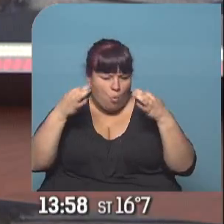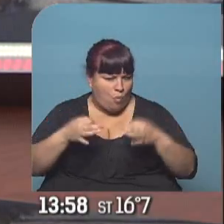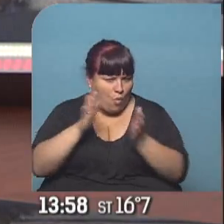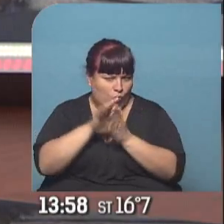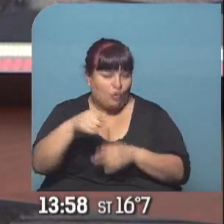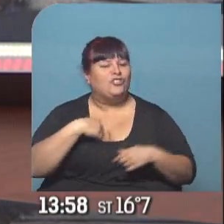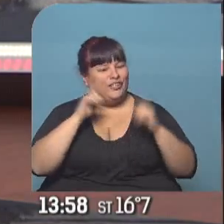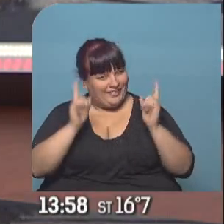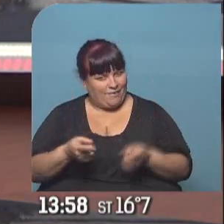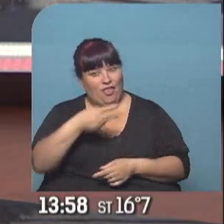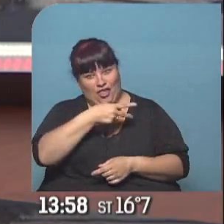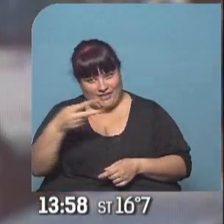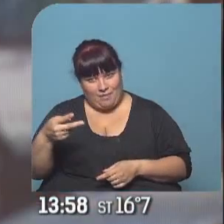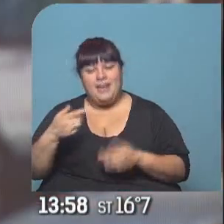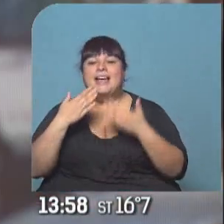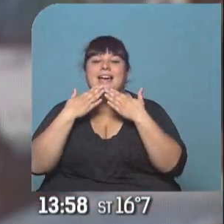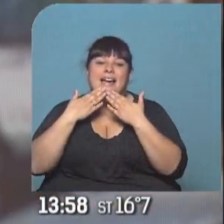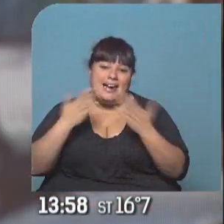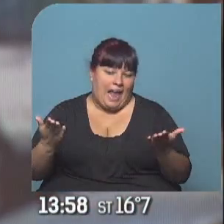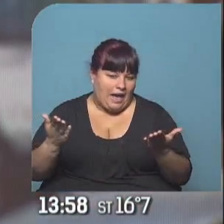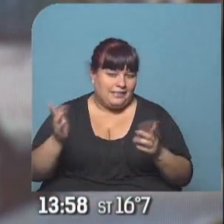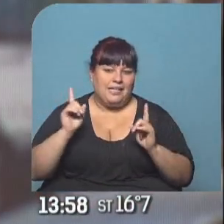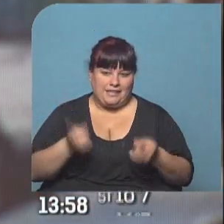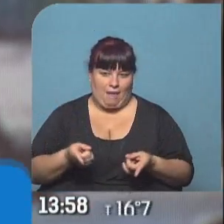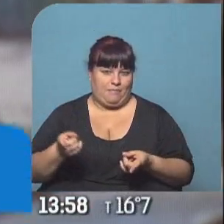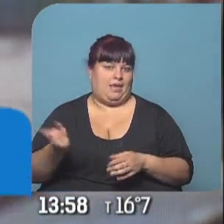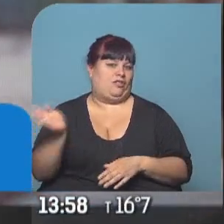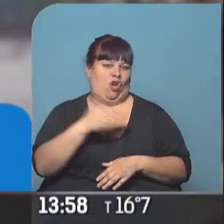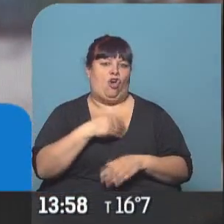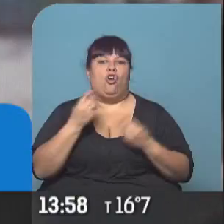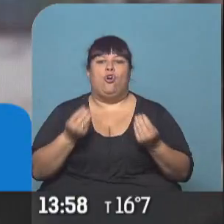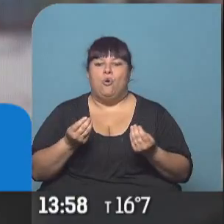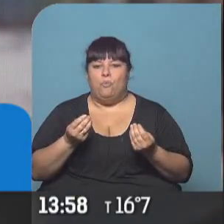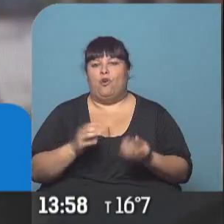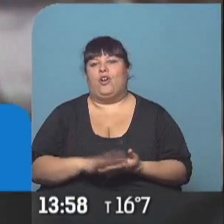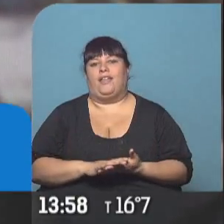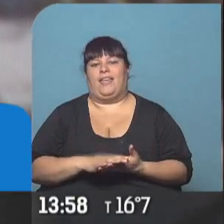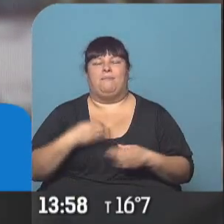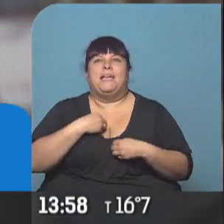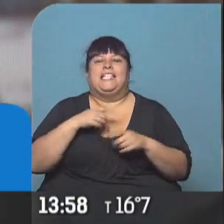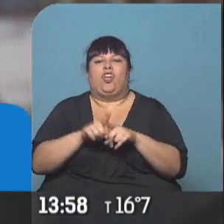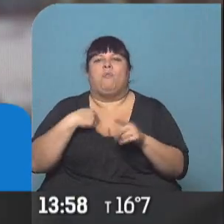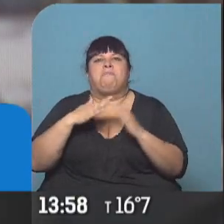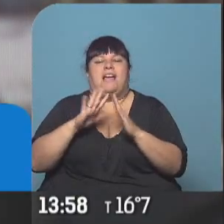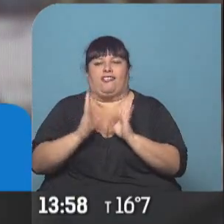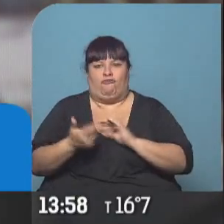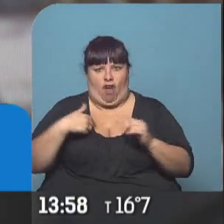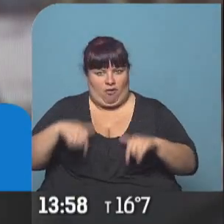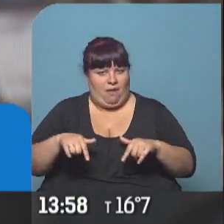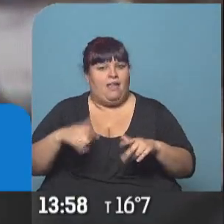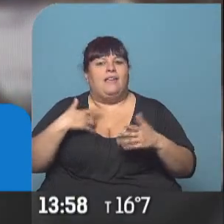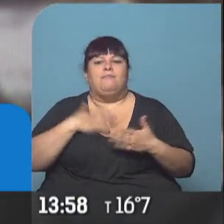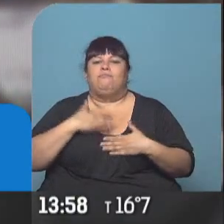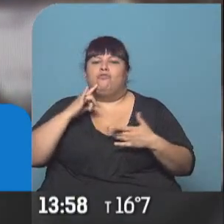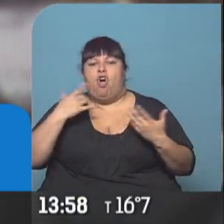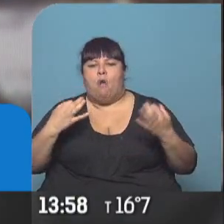en dos semanas el agradecimiento profundo también por supuesto porque me he sentido como en casa así que me entré